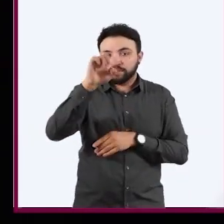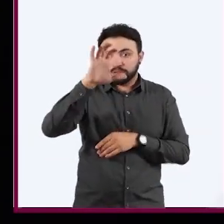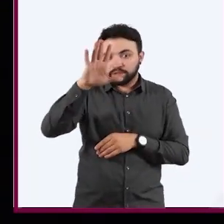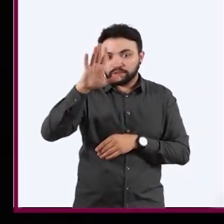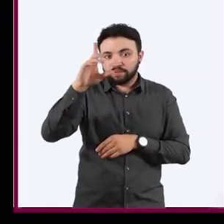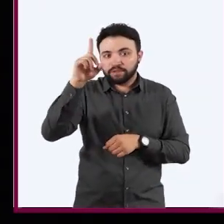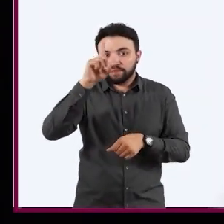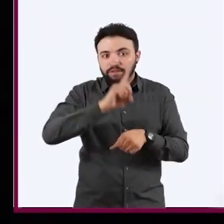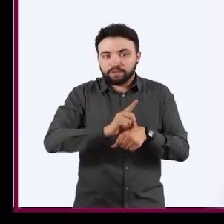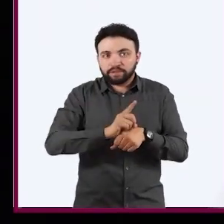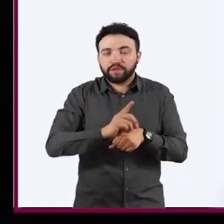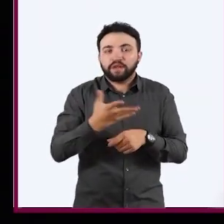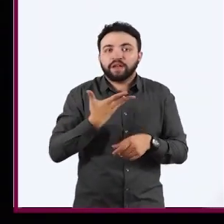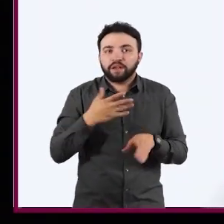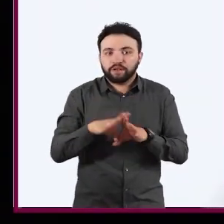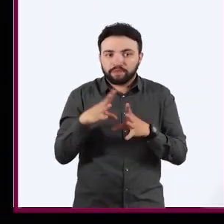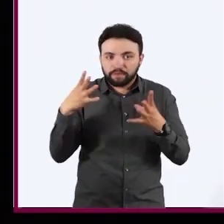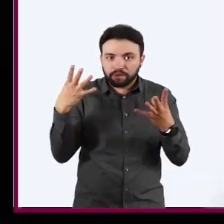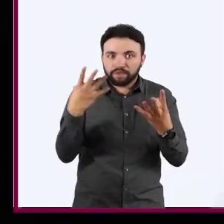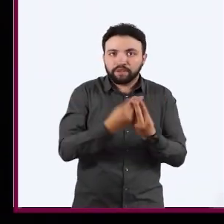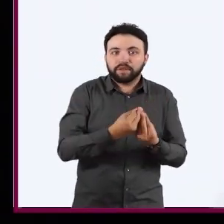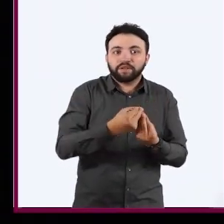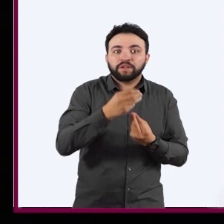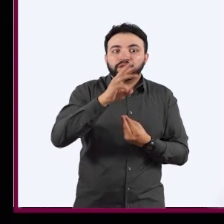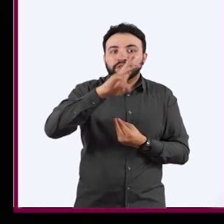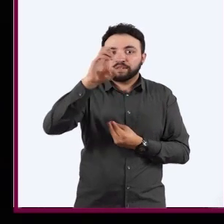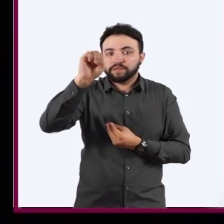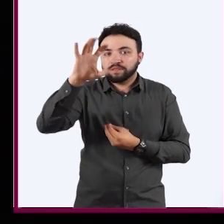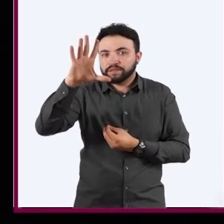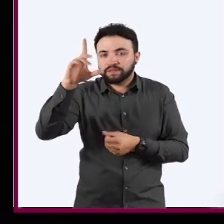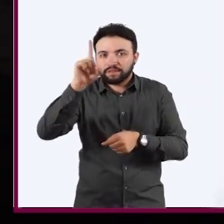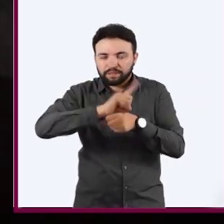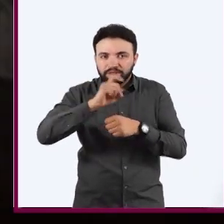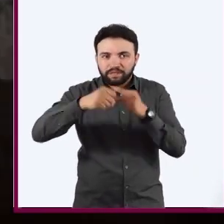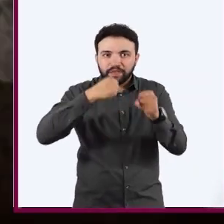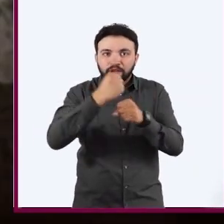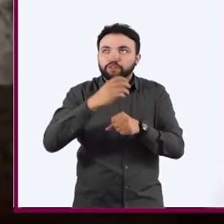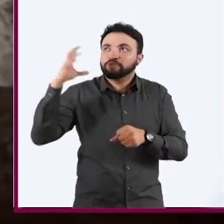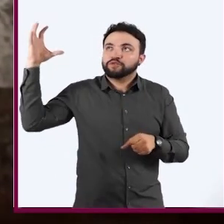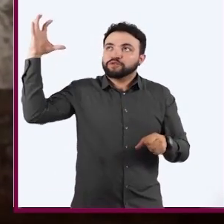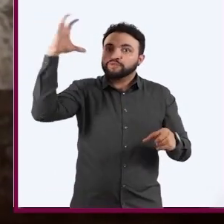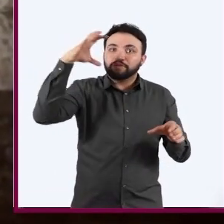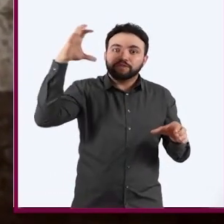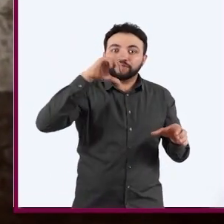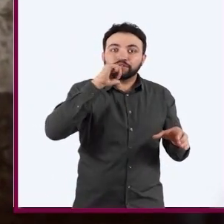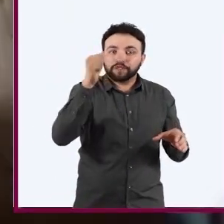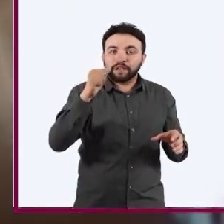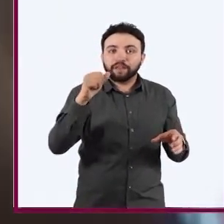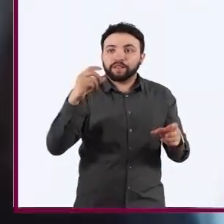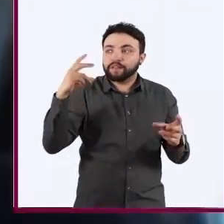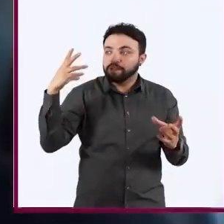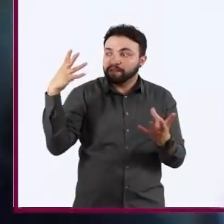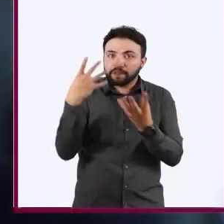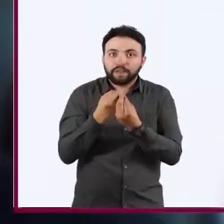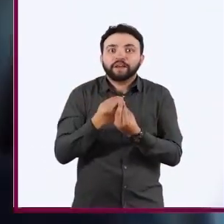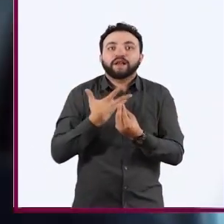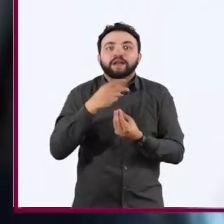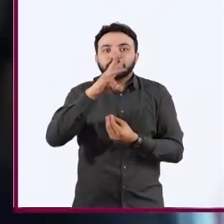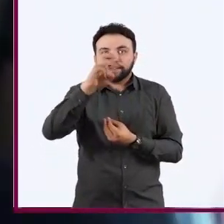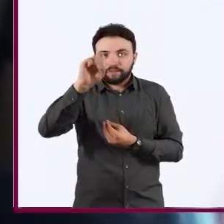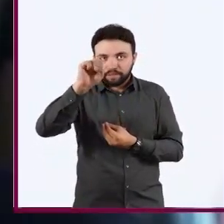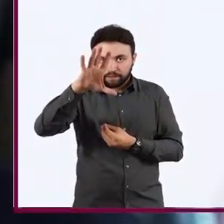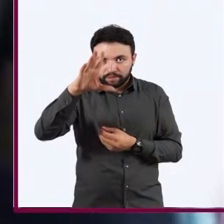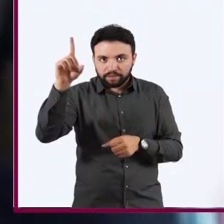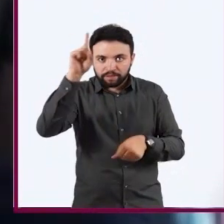de 105 días se complementaba con los 260 días del año que no entraba el sol, y entre los dos nos dan los 365 días